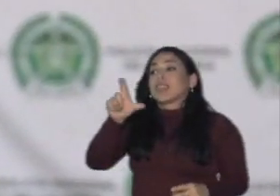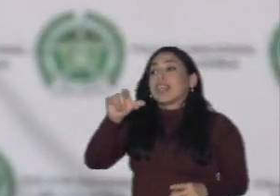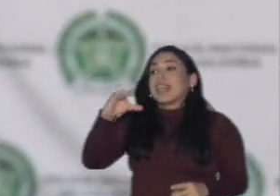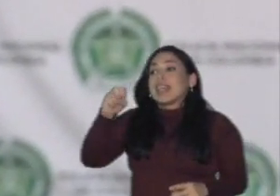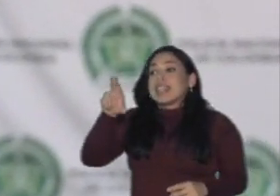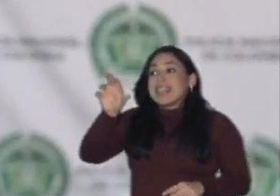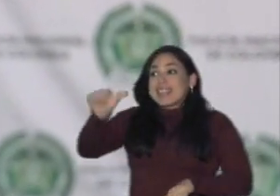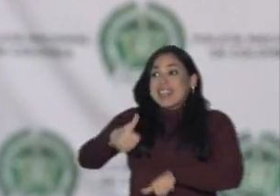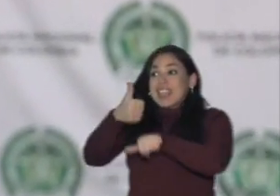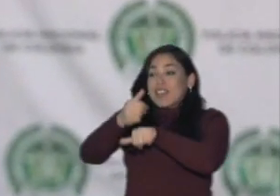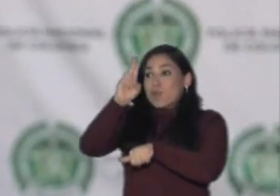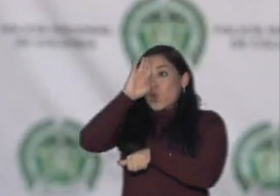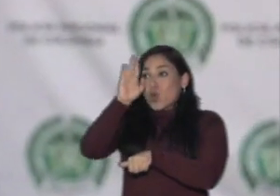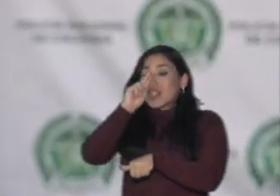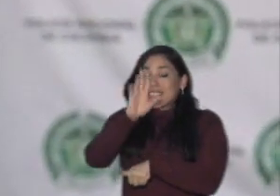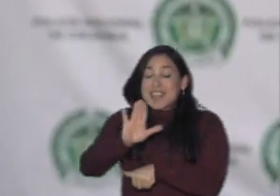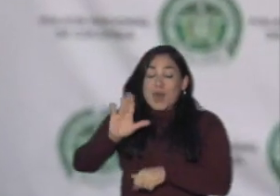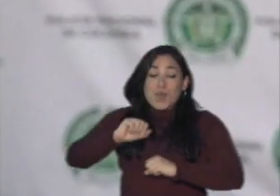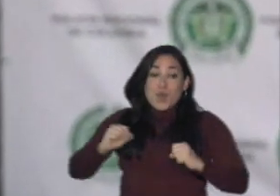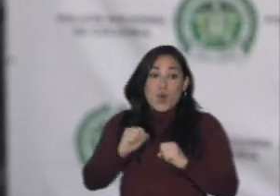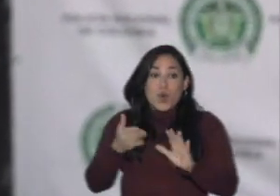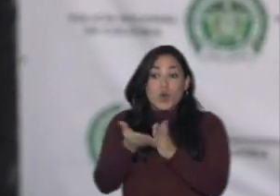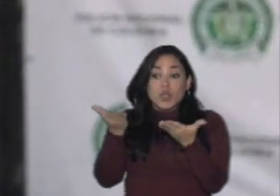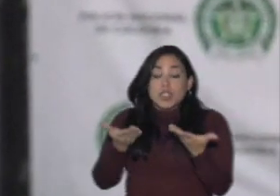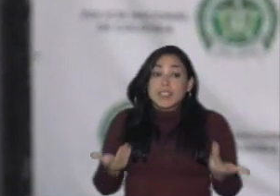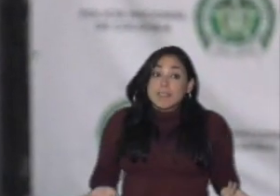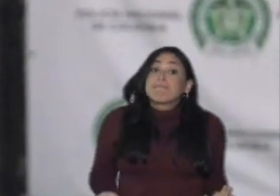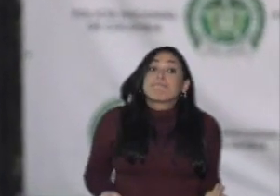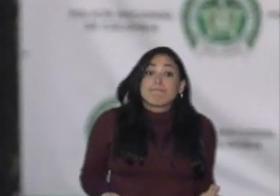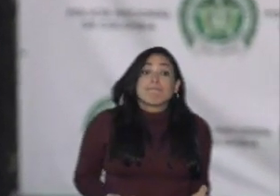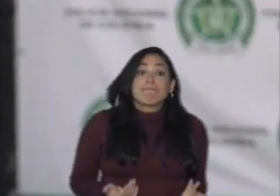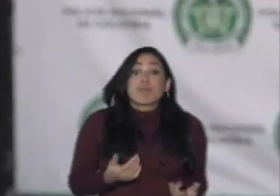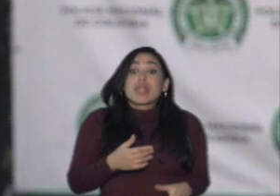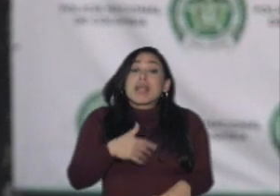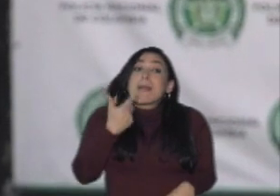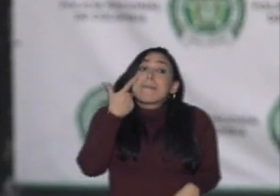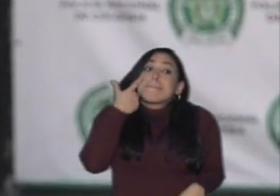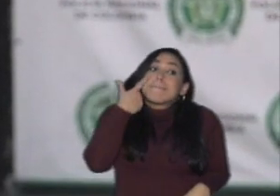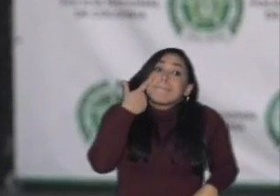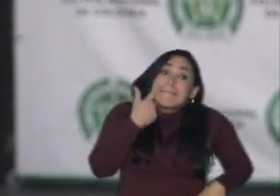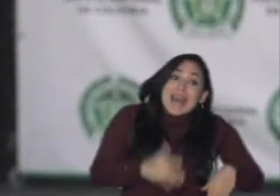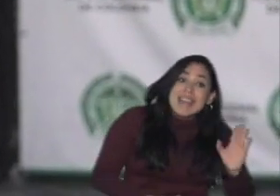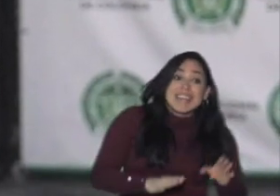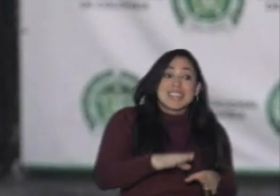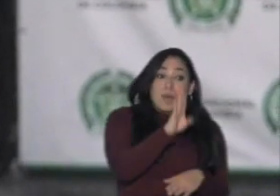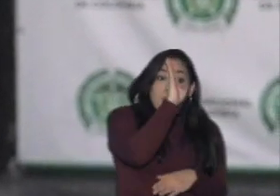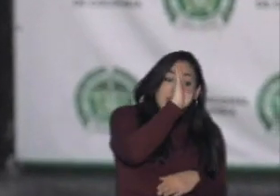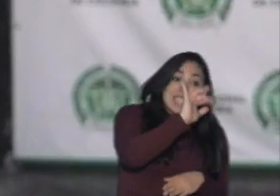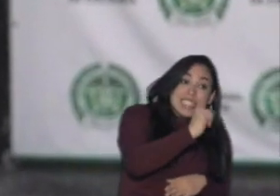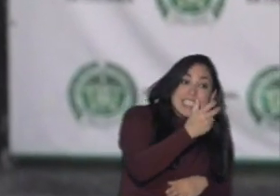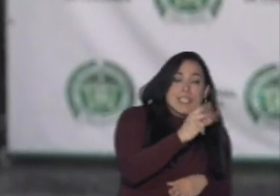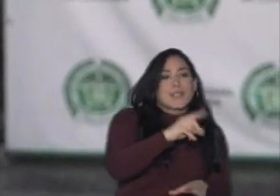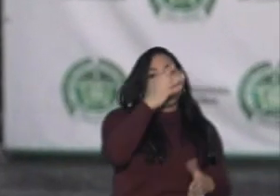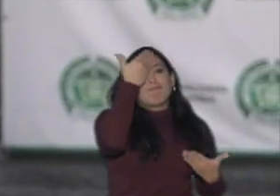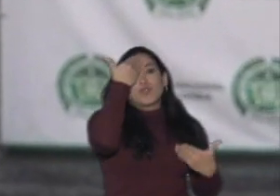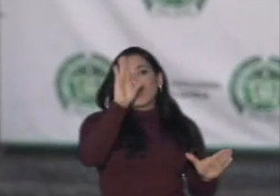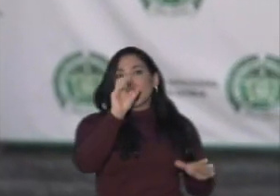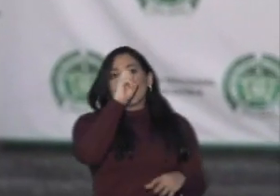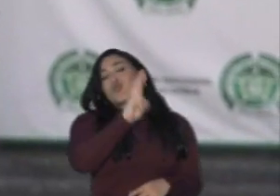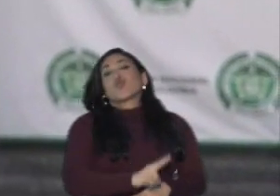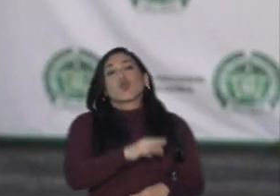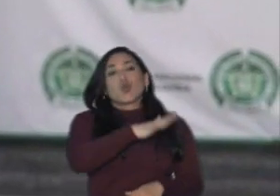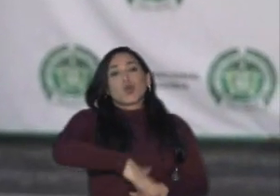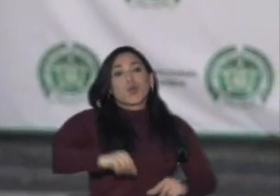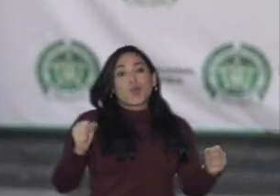la Policía Metropolitana de Bogotá. Entonces, ¿no se descarta si fueron o no policías los que cometieron este millonario robo en el sur de la